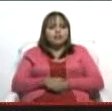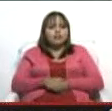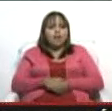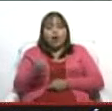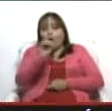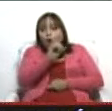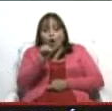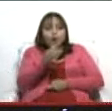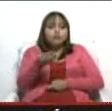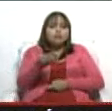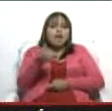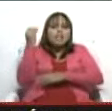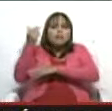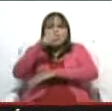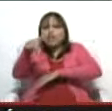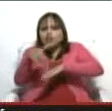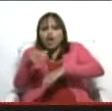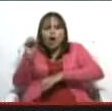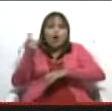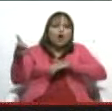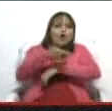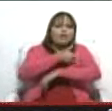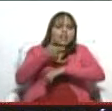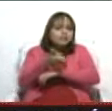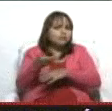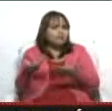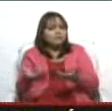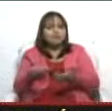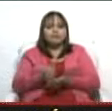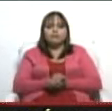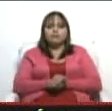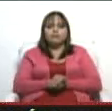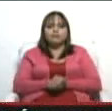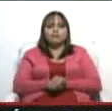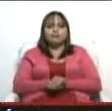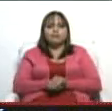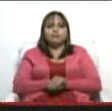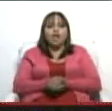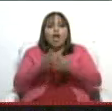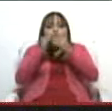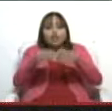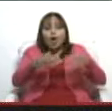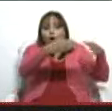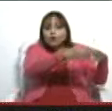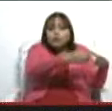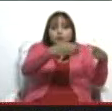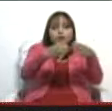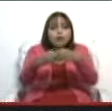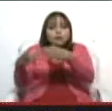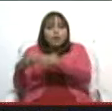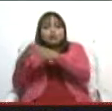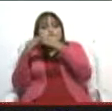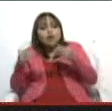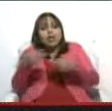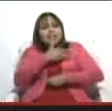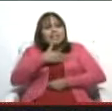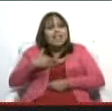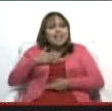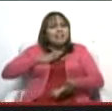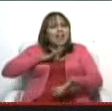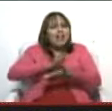Poder Ejecutivo o del Poder Legislativo. Todos y todas las demás, quienes queremos